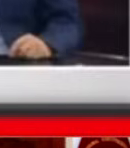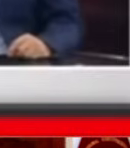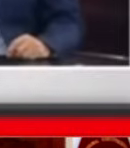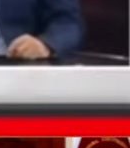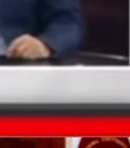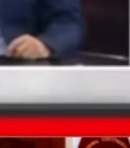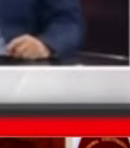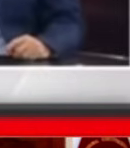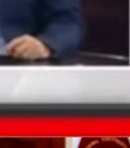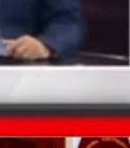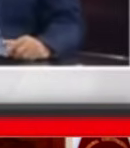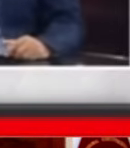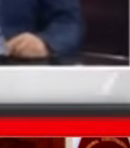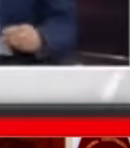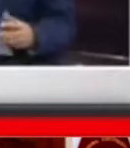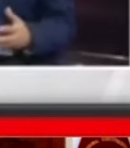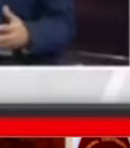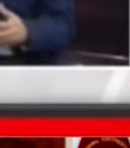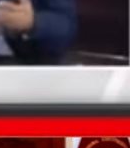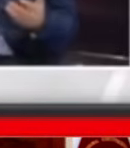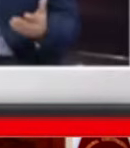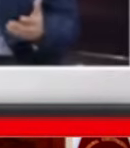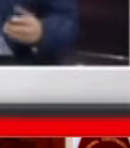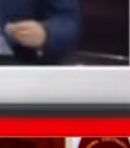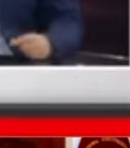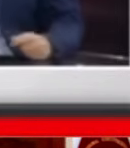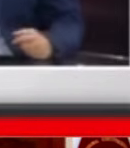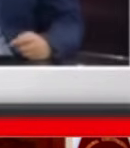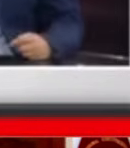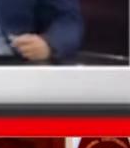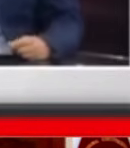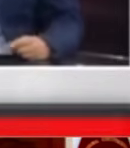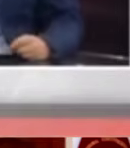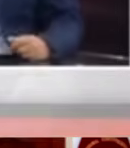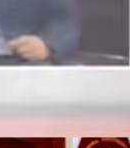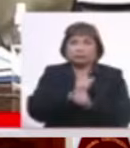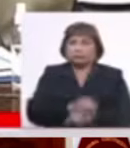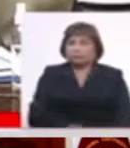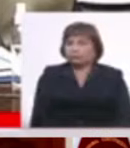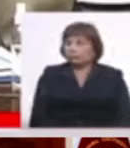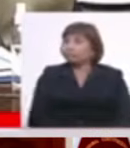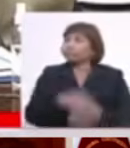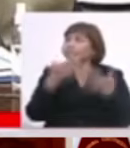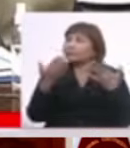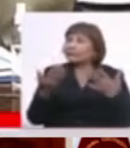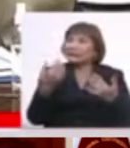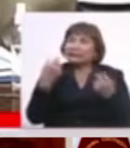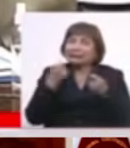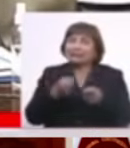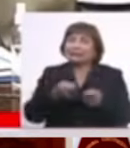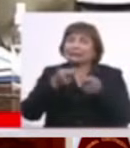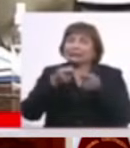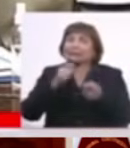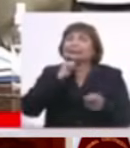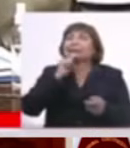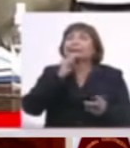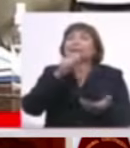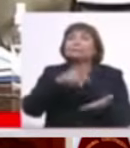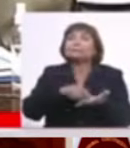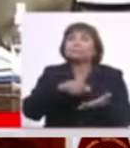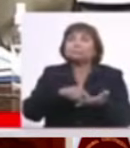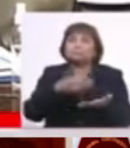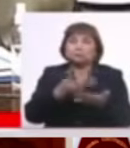haber incentivado a su grupo político para que mañana podamos tener a los seis nuevos magistrados es la tarea pendiente que tiene el